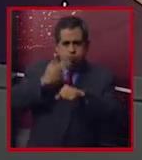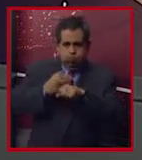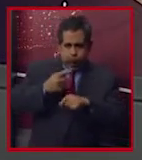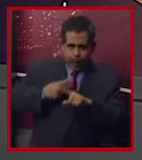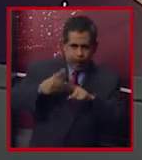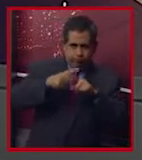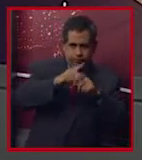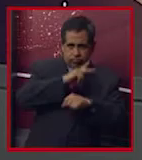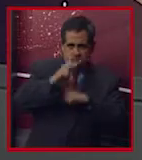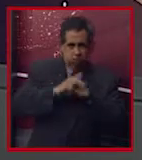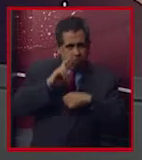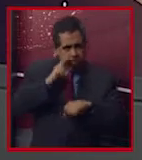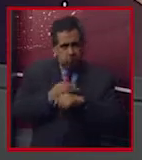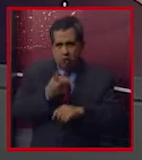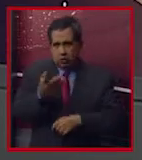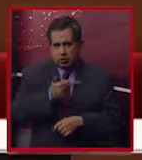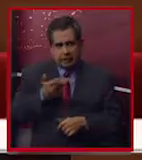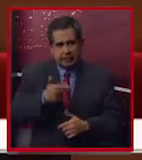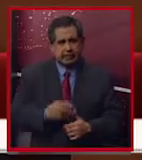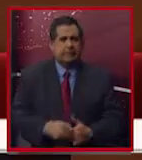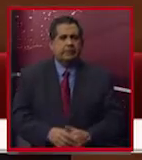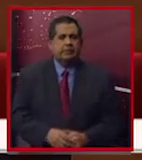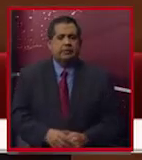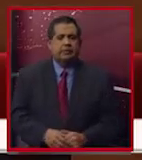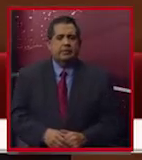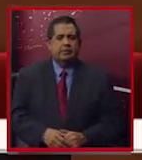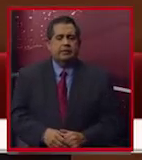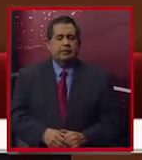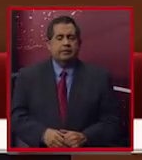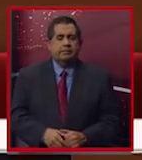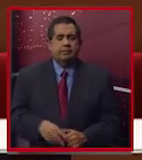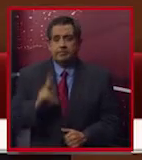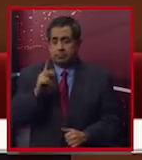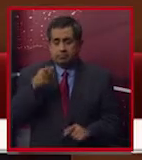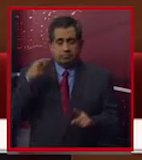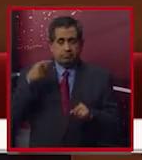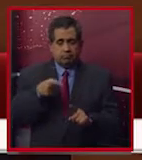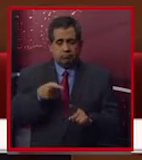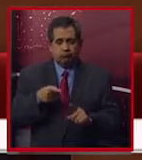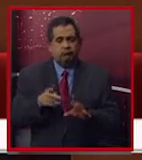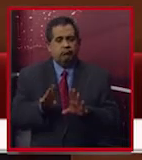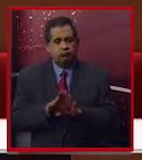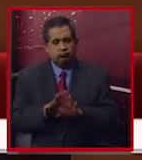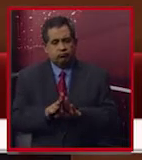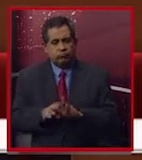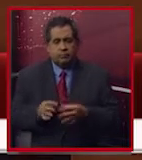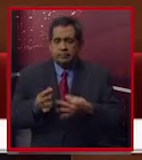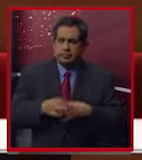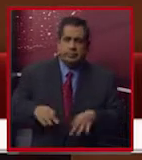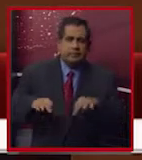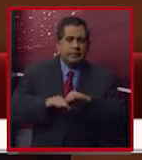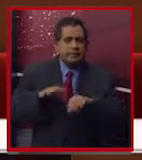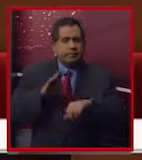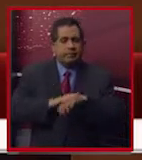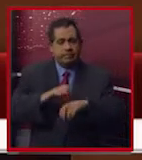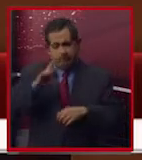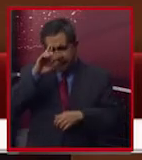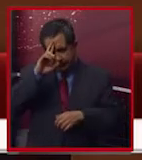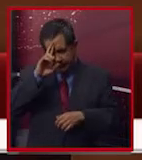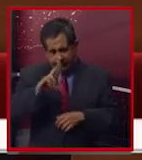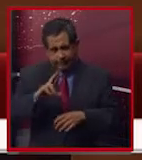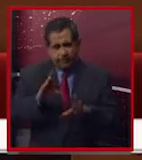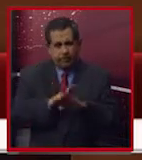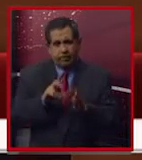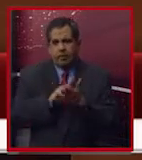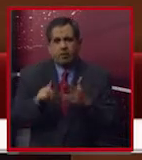compartida de los países de la región. Pero sobre todo, que tenga como base el respeto de